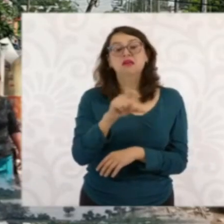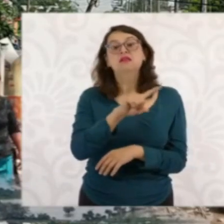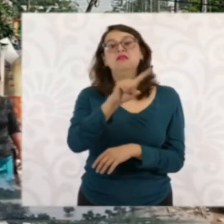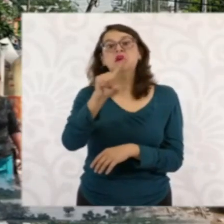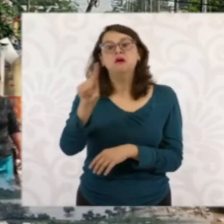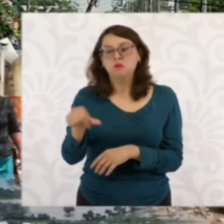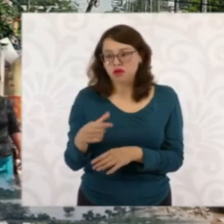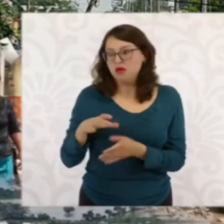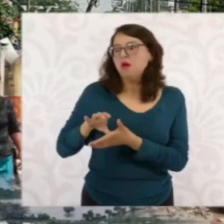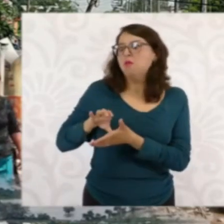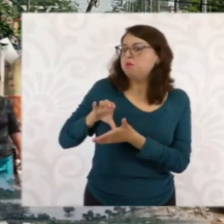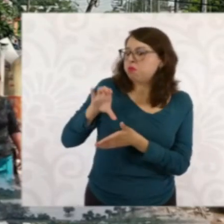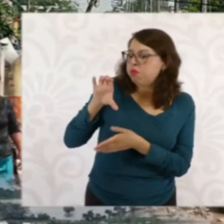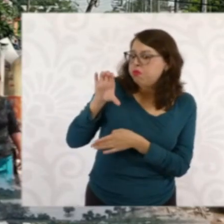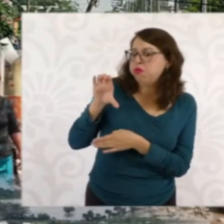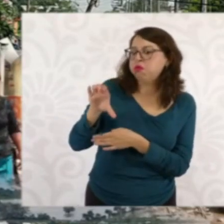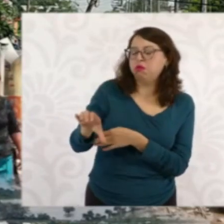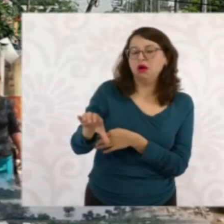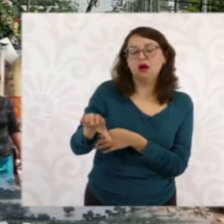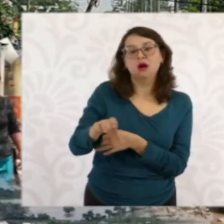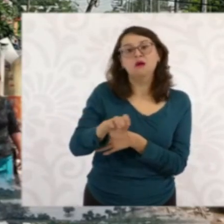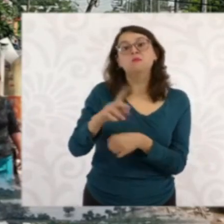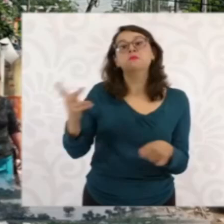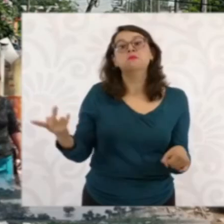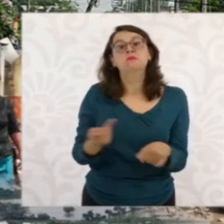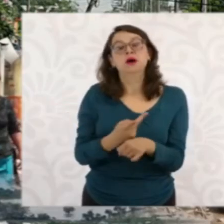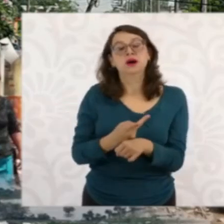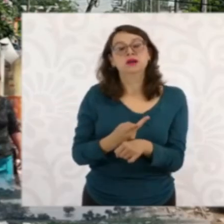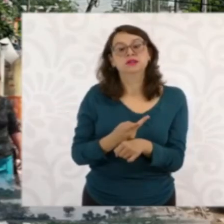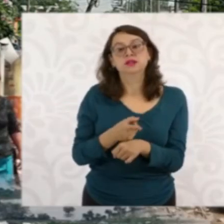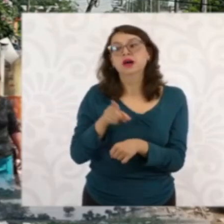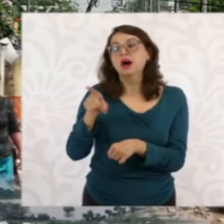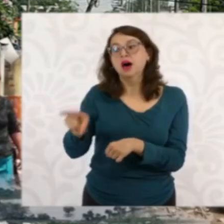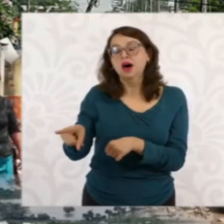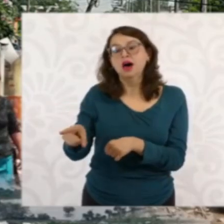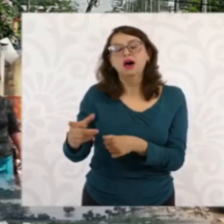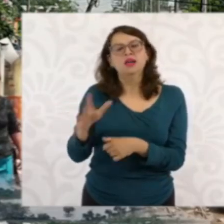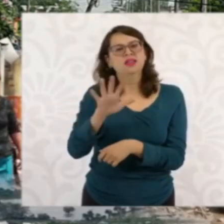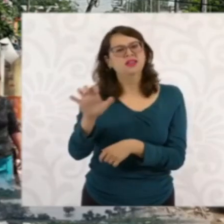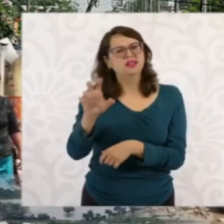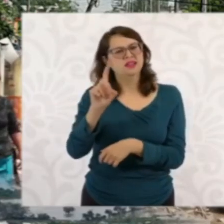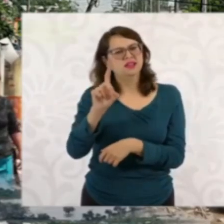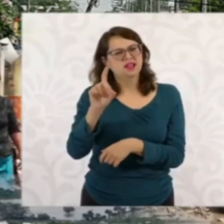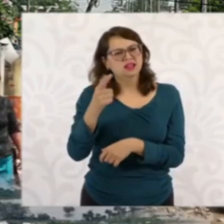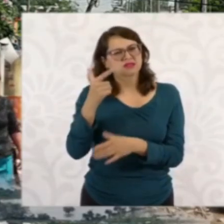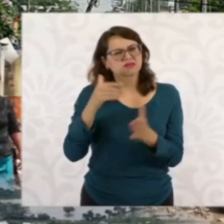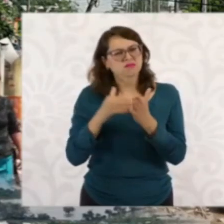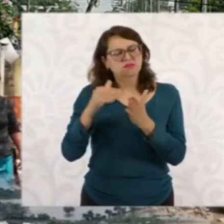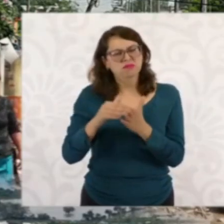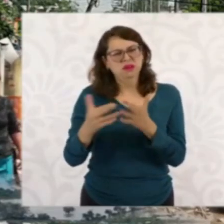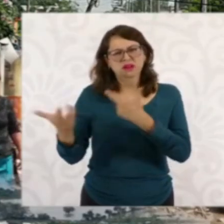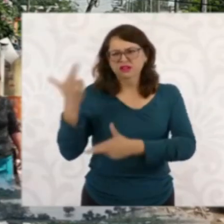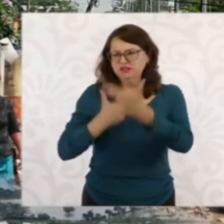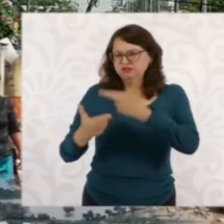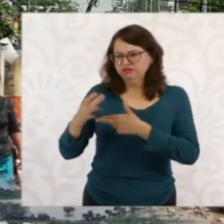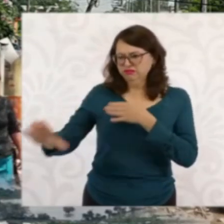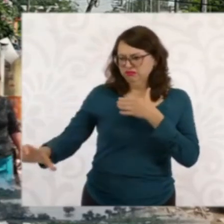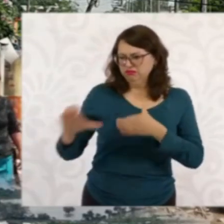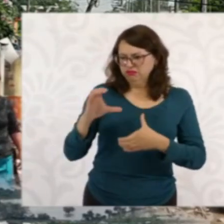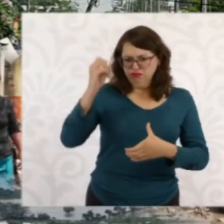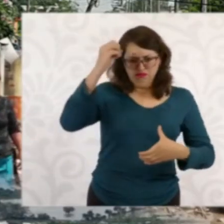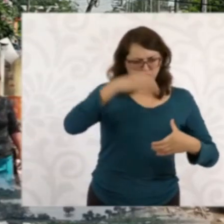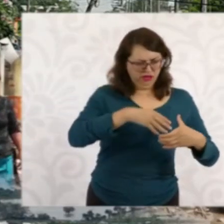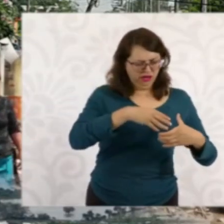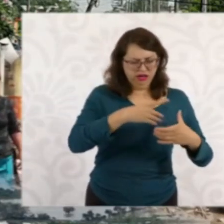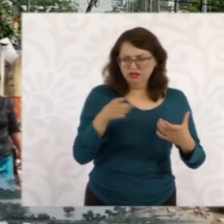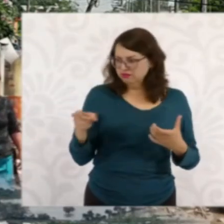día, el gobierno de Veracruz devolvió 537 millones sin usarlos. Y eso